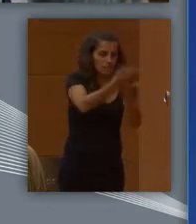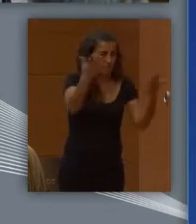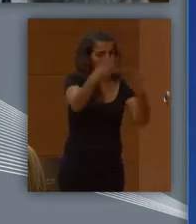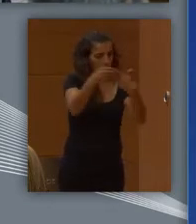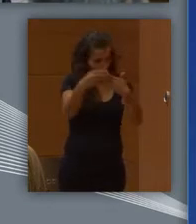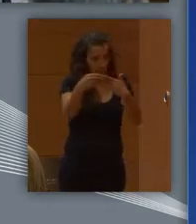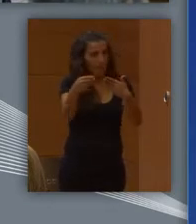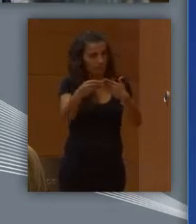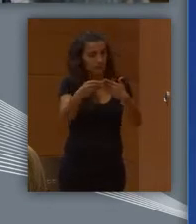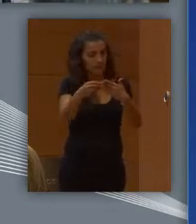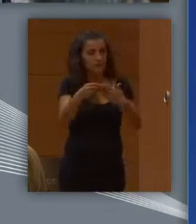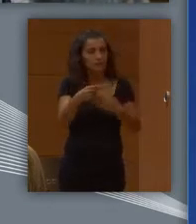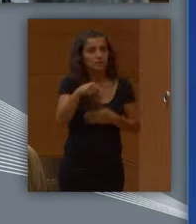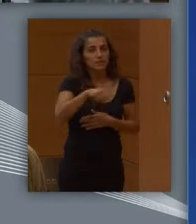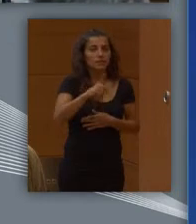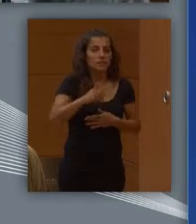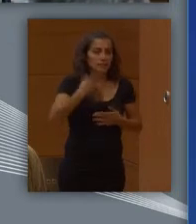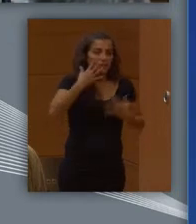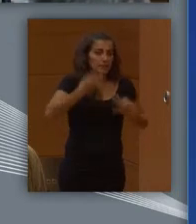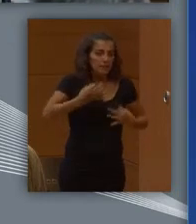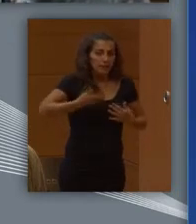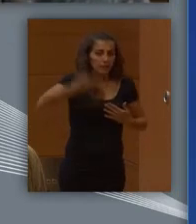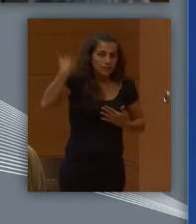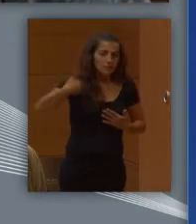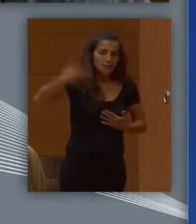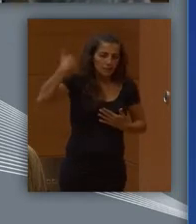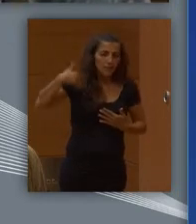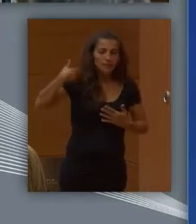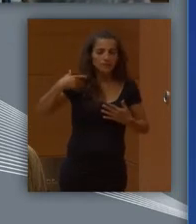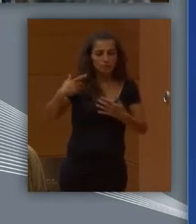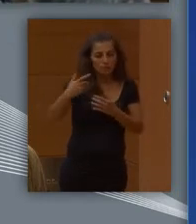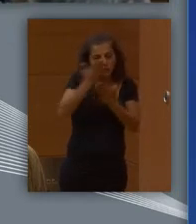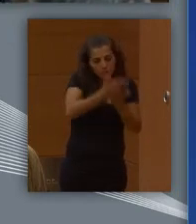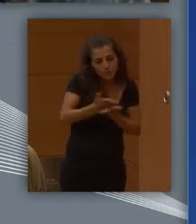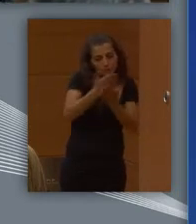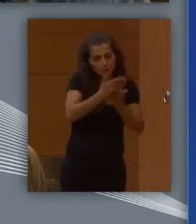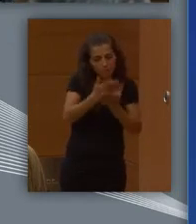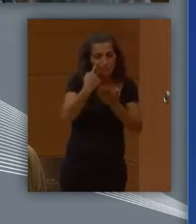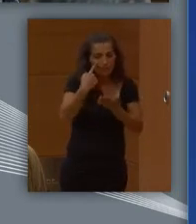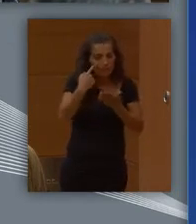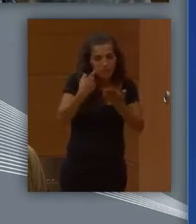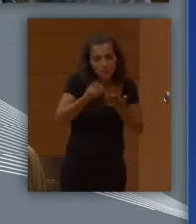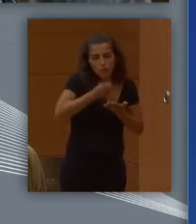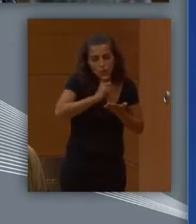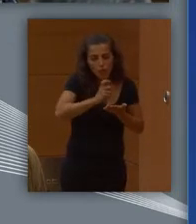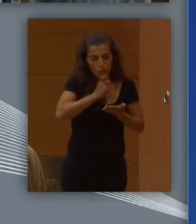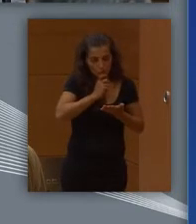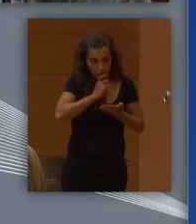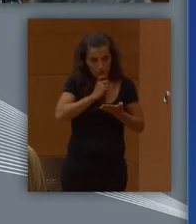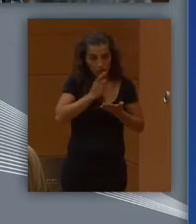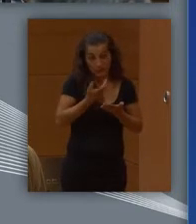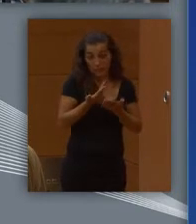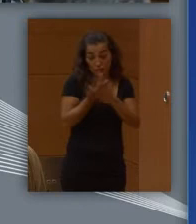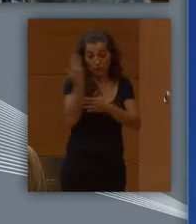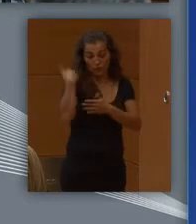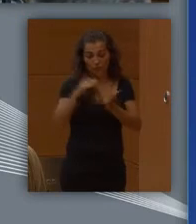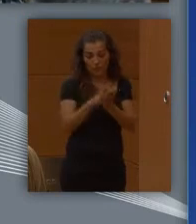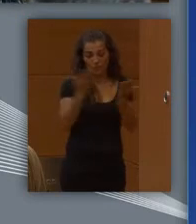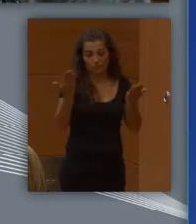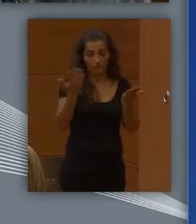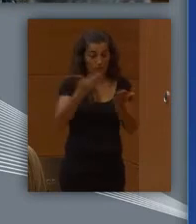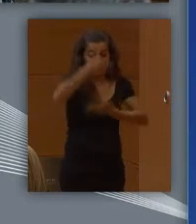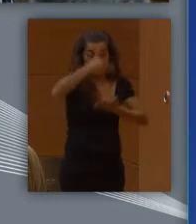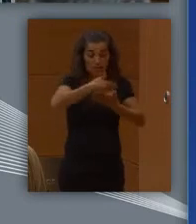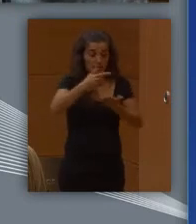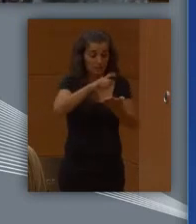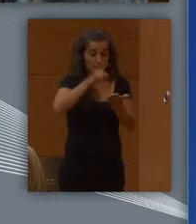apuesta bueno, que nosotros llevamos a cabo desde hace tiempo y que el otro día leía en un artículo leía que 1/3 de los usuarios de